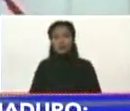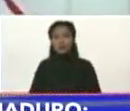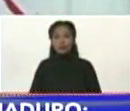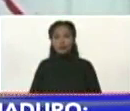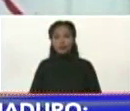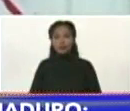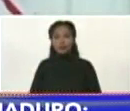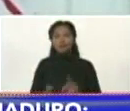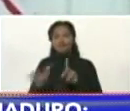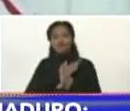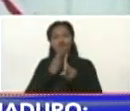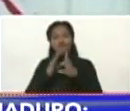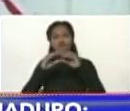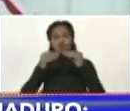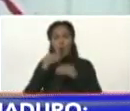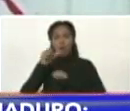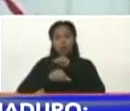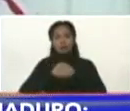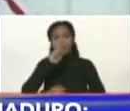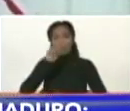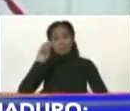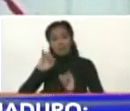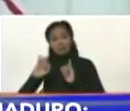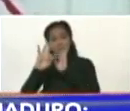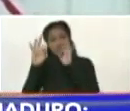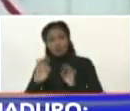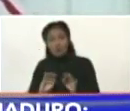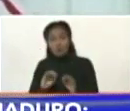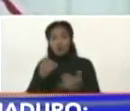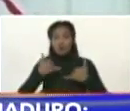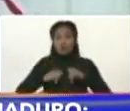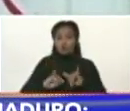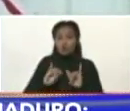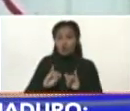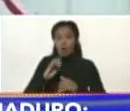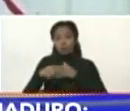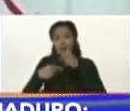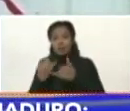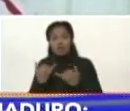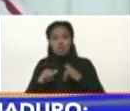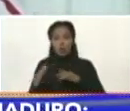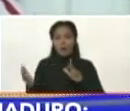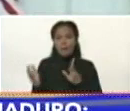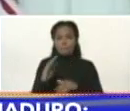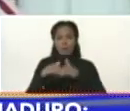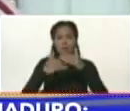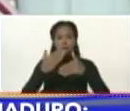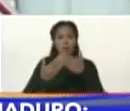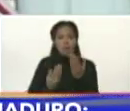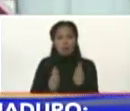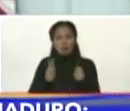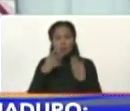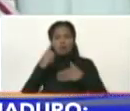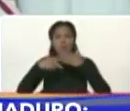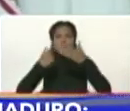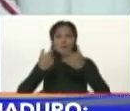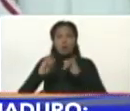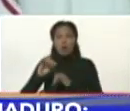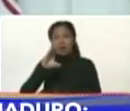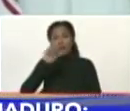de los golpistas de todo el siglo XX. Son los hijos de los hijos, los herederos directos, como el